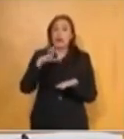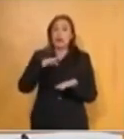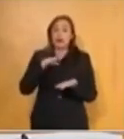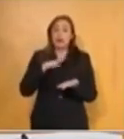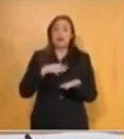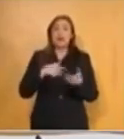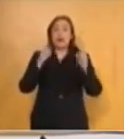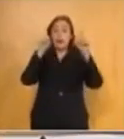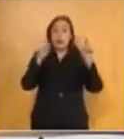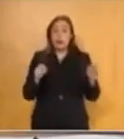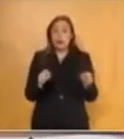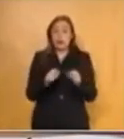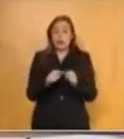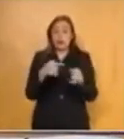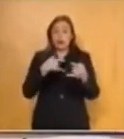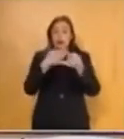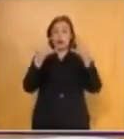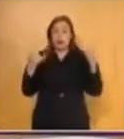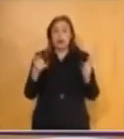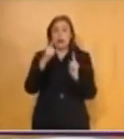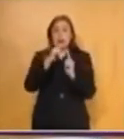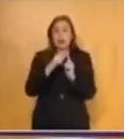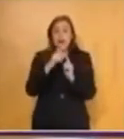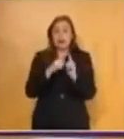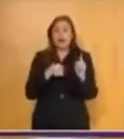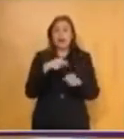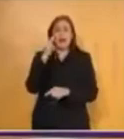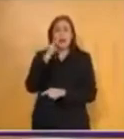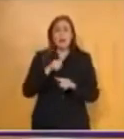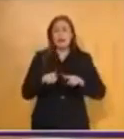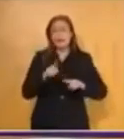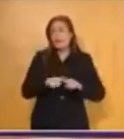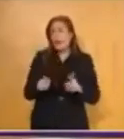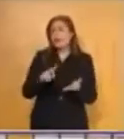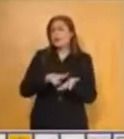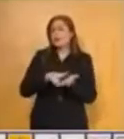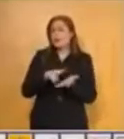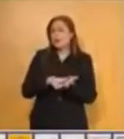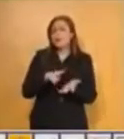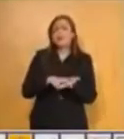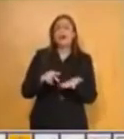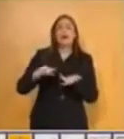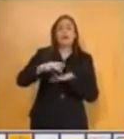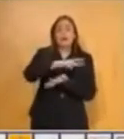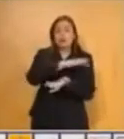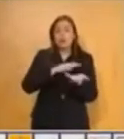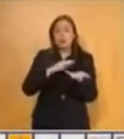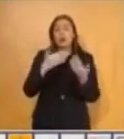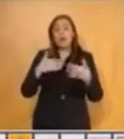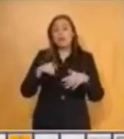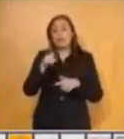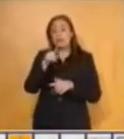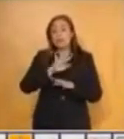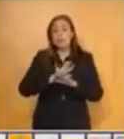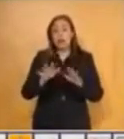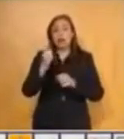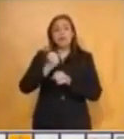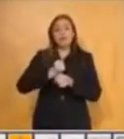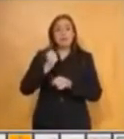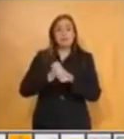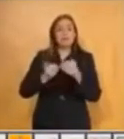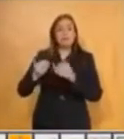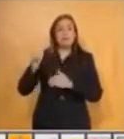tira cómica. En la pantalla tenemos diferentes valores sociales. Tú seguramente los has practicado, ya sea en tu materia de